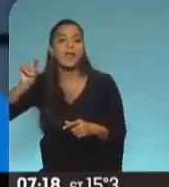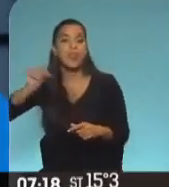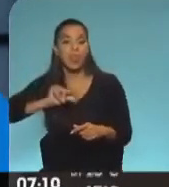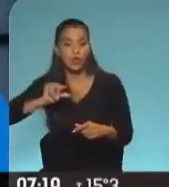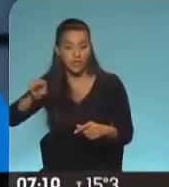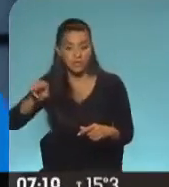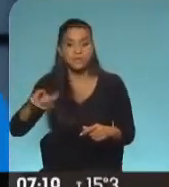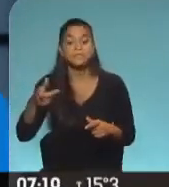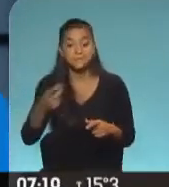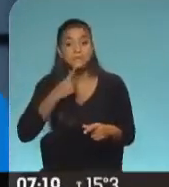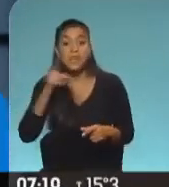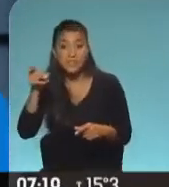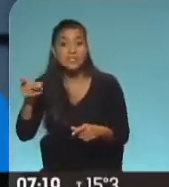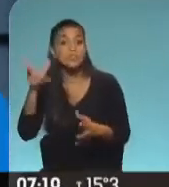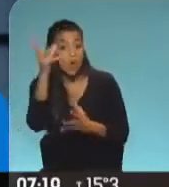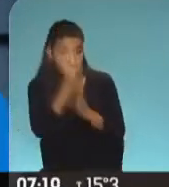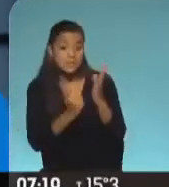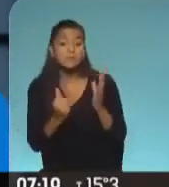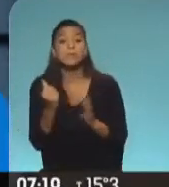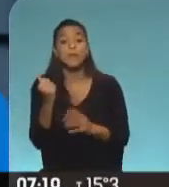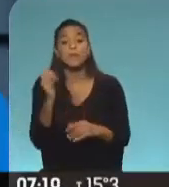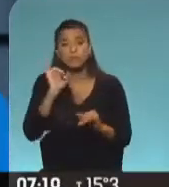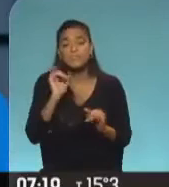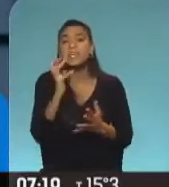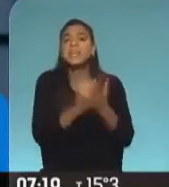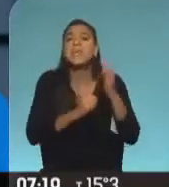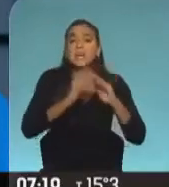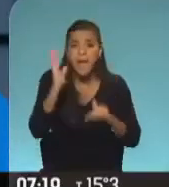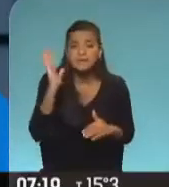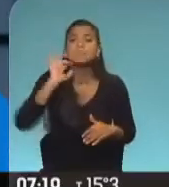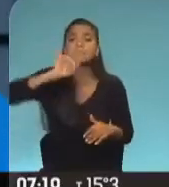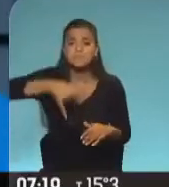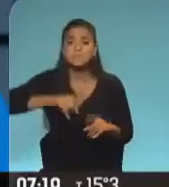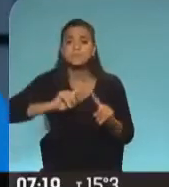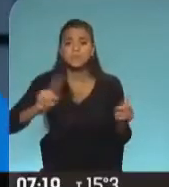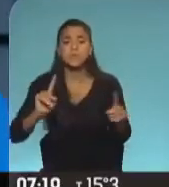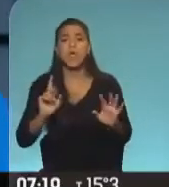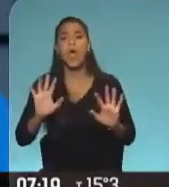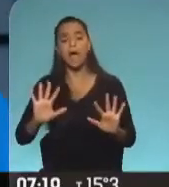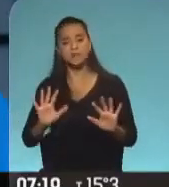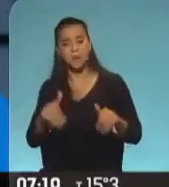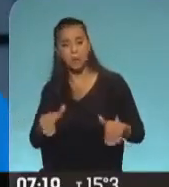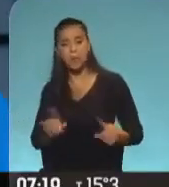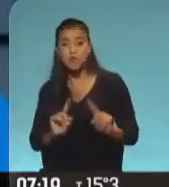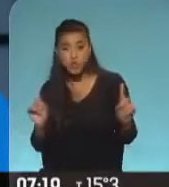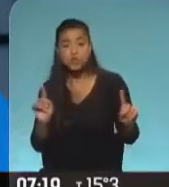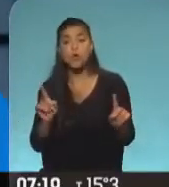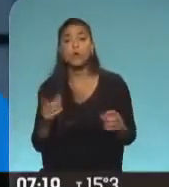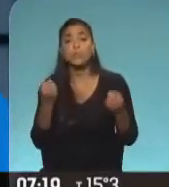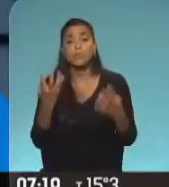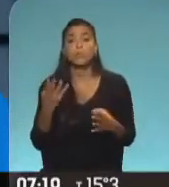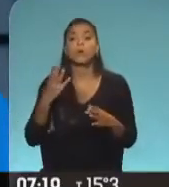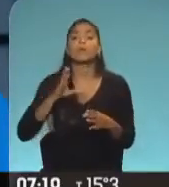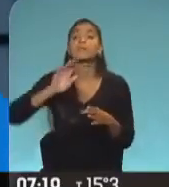diciendo, aceptemos una mayor quita, no estemos en esta postura tan beligerante, porque va a haber un default y nos vamos